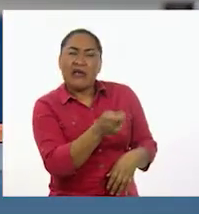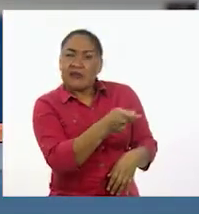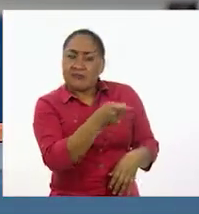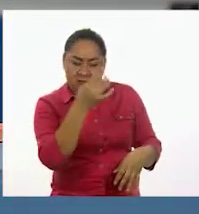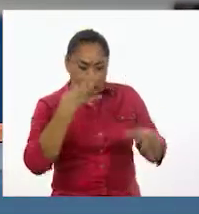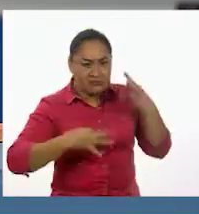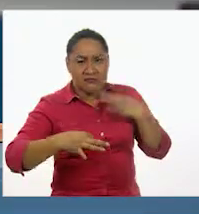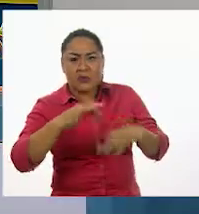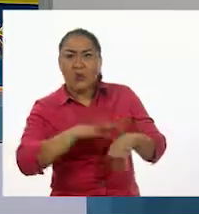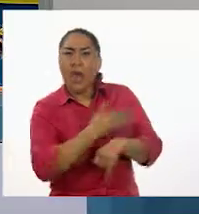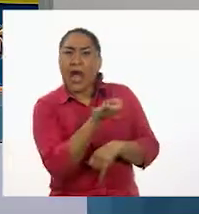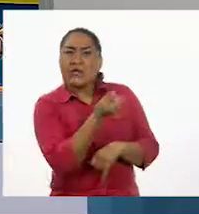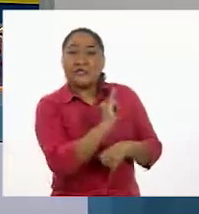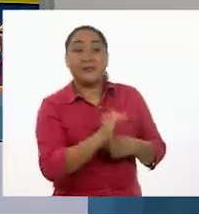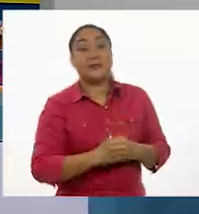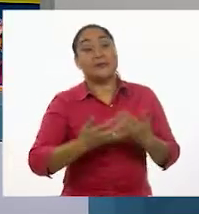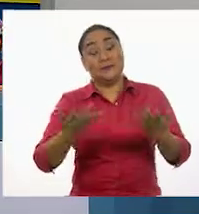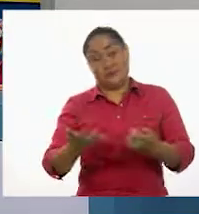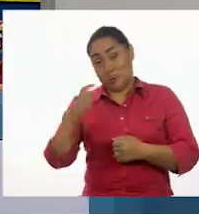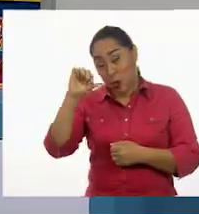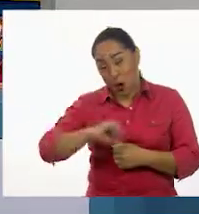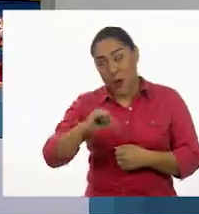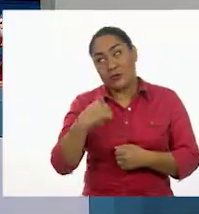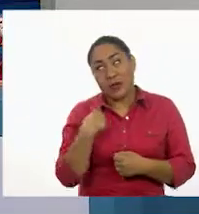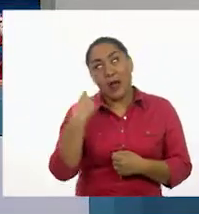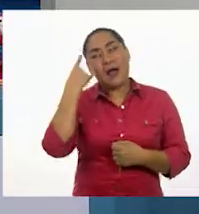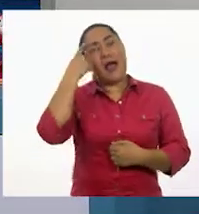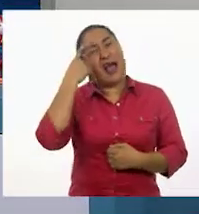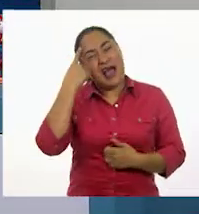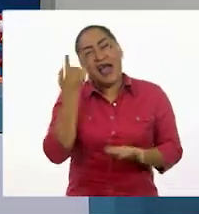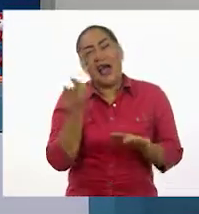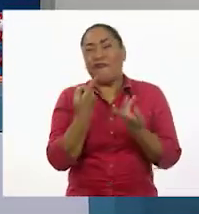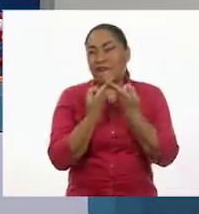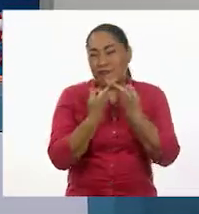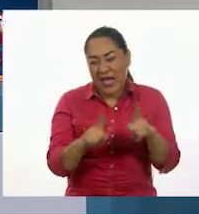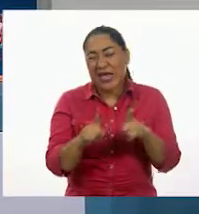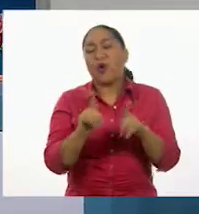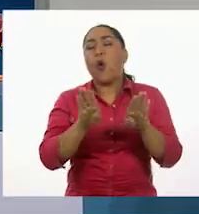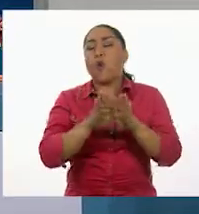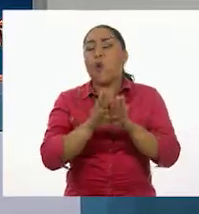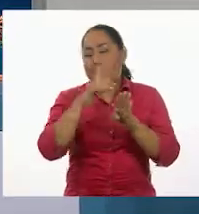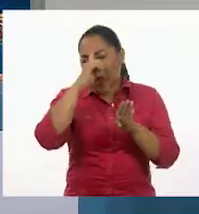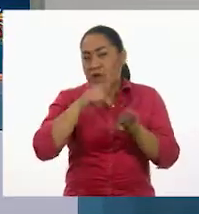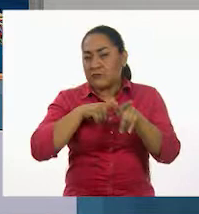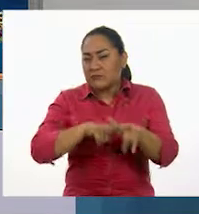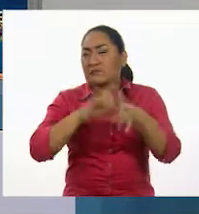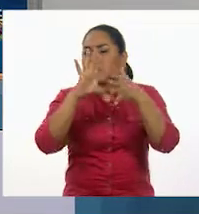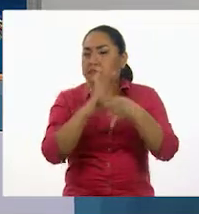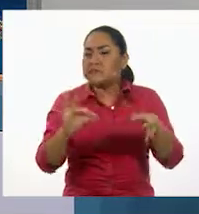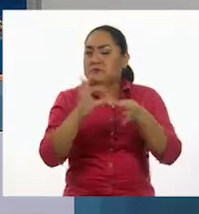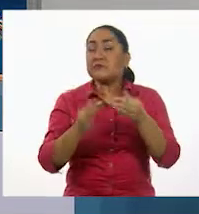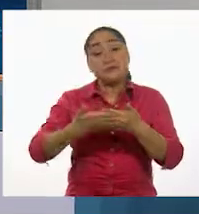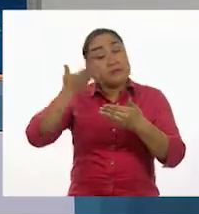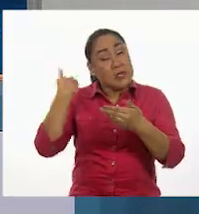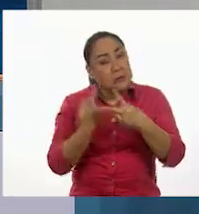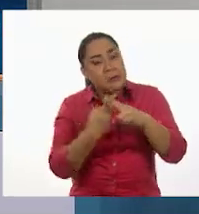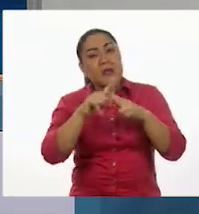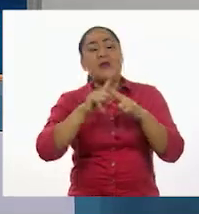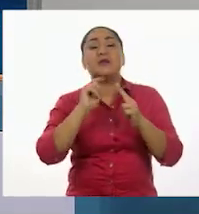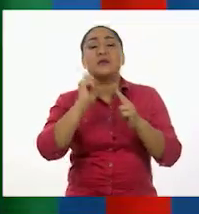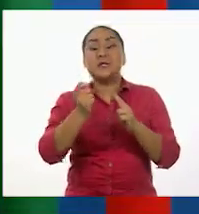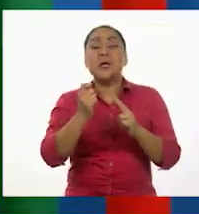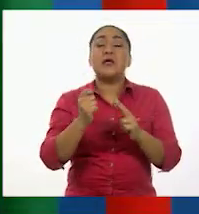arreglada así? Porque hoy se me ocurrió una forma distinta para seguir repasando lo que sucedió en la primera mitad del siglo